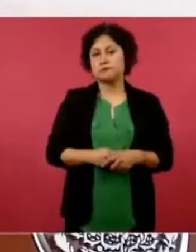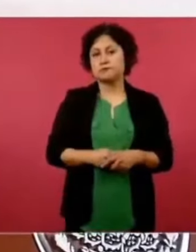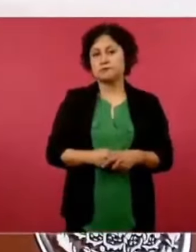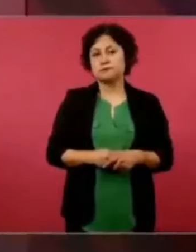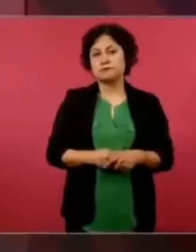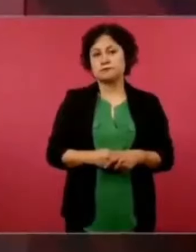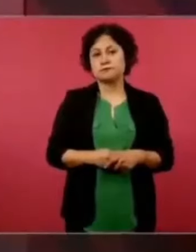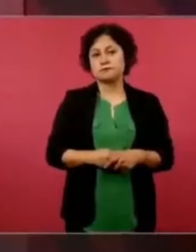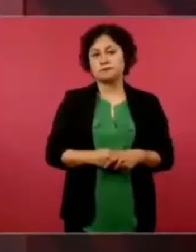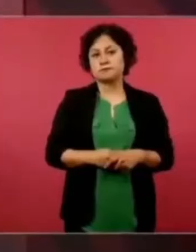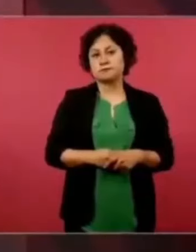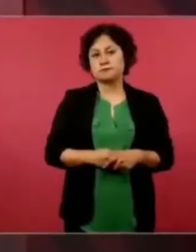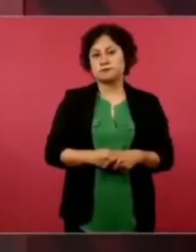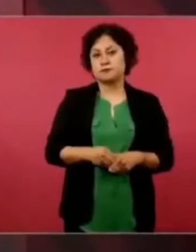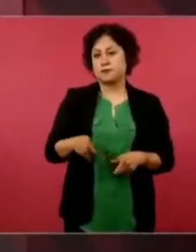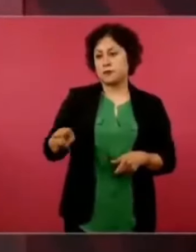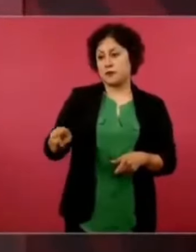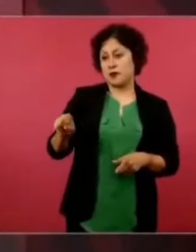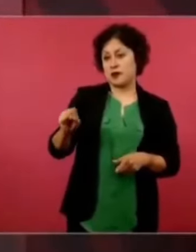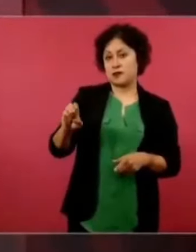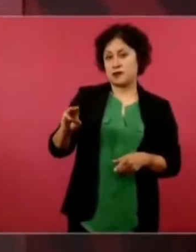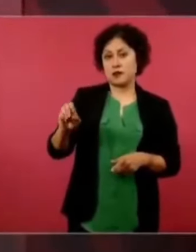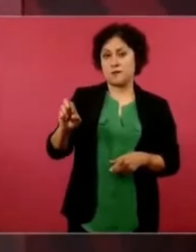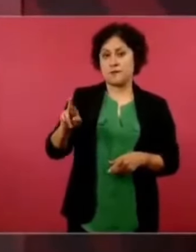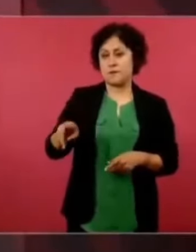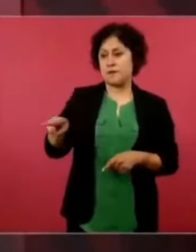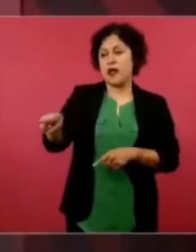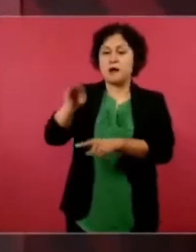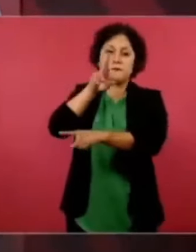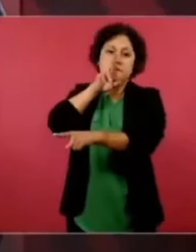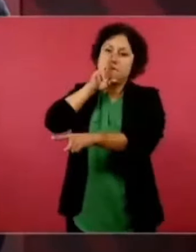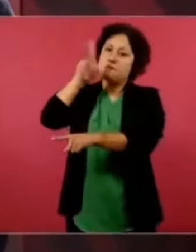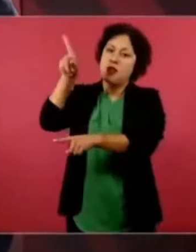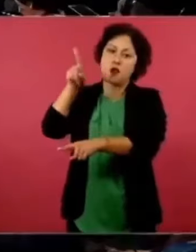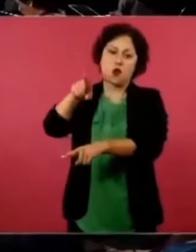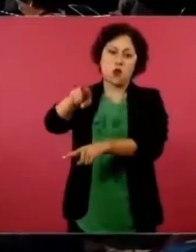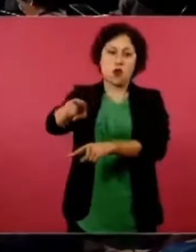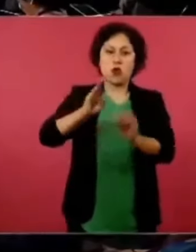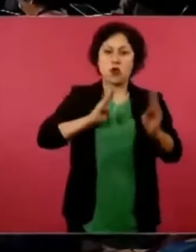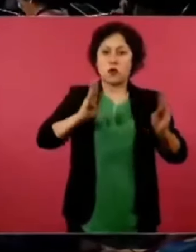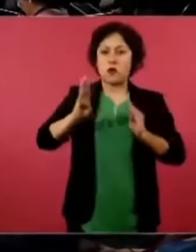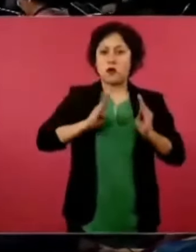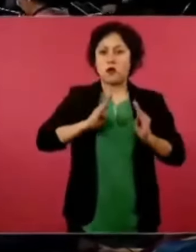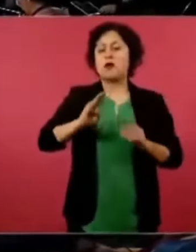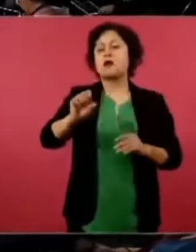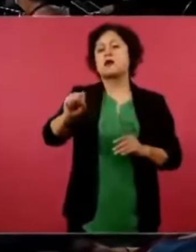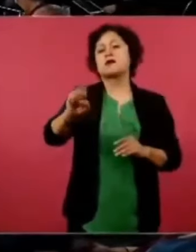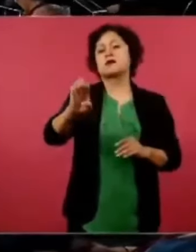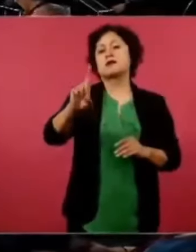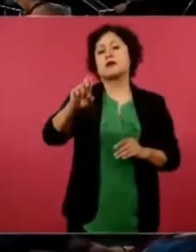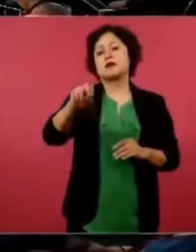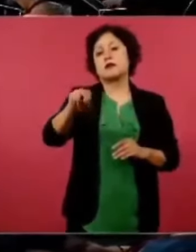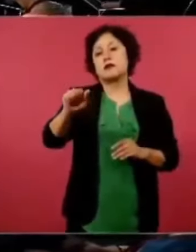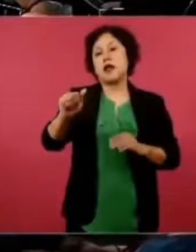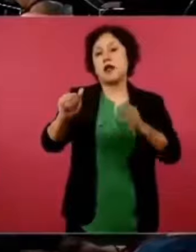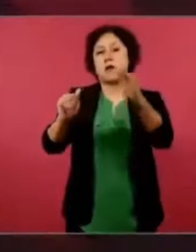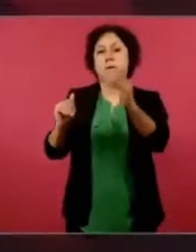era mejor la Marina que la defensa o que el ejército